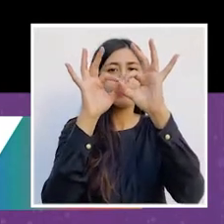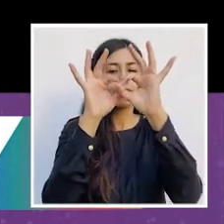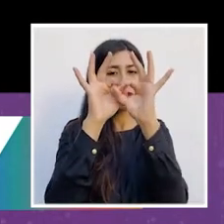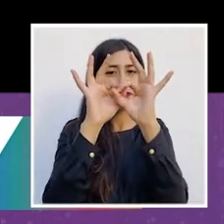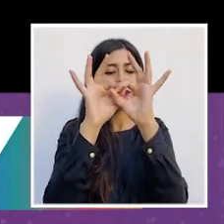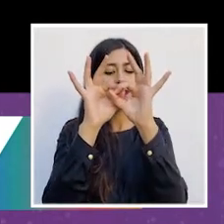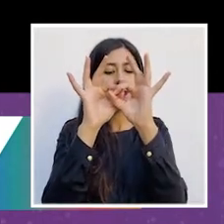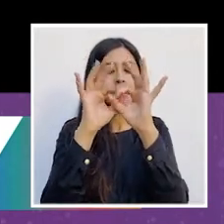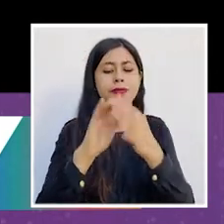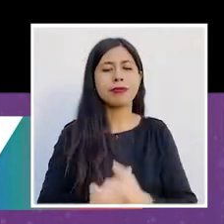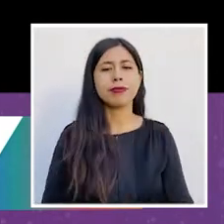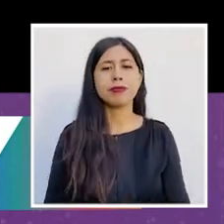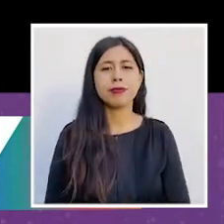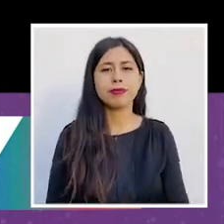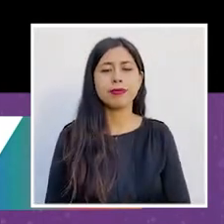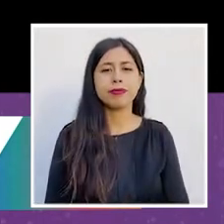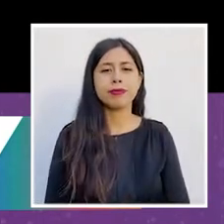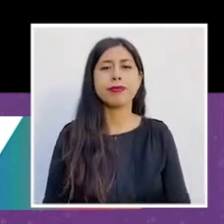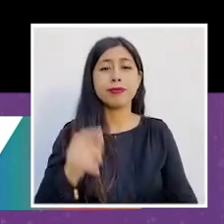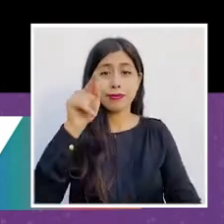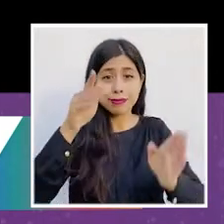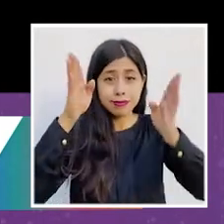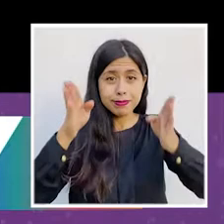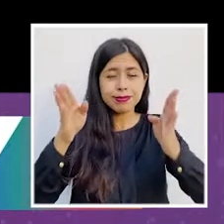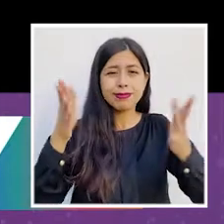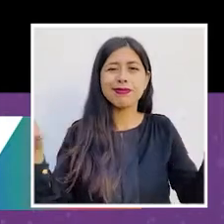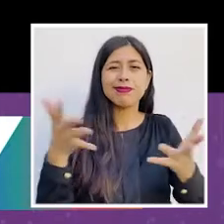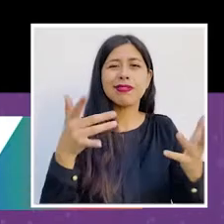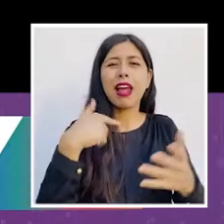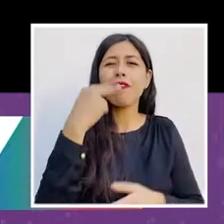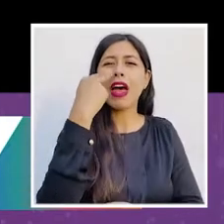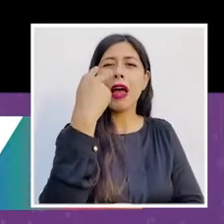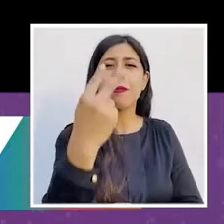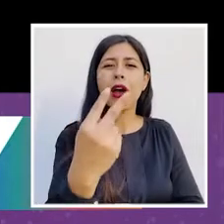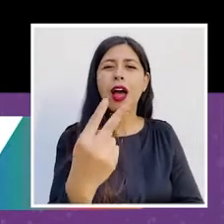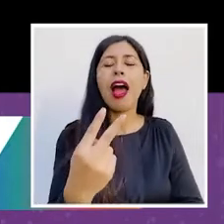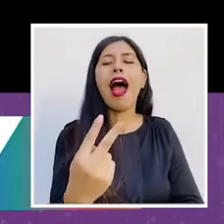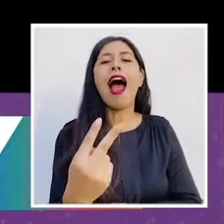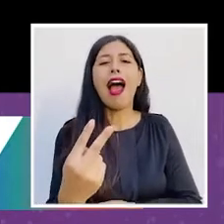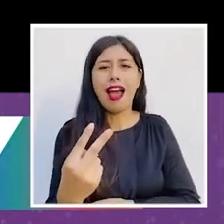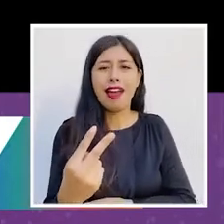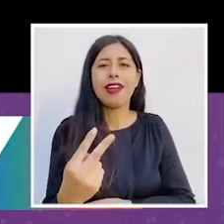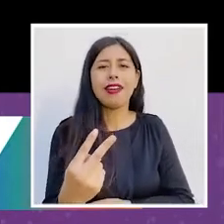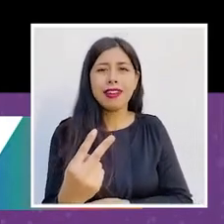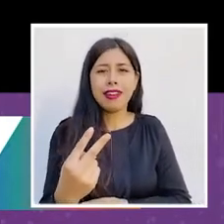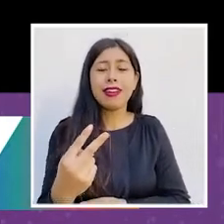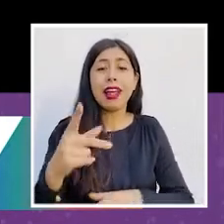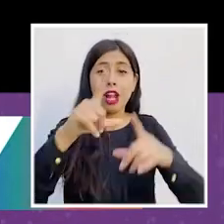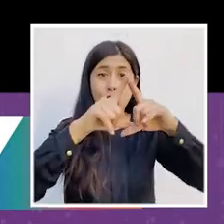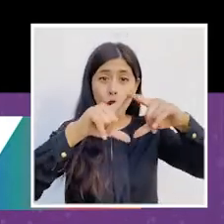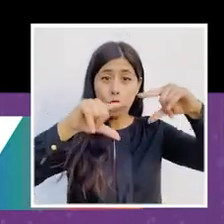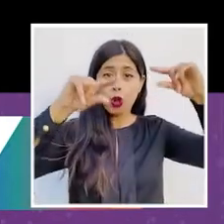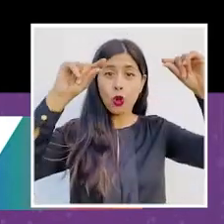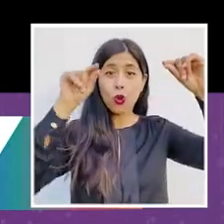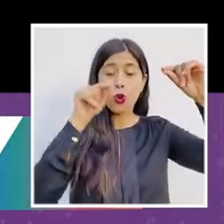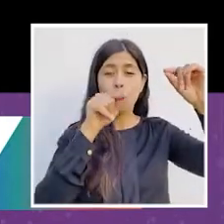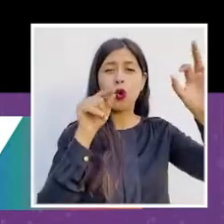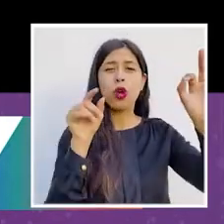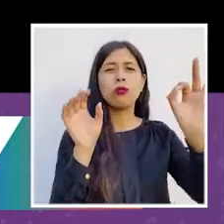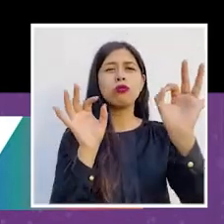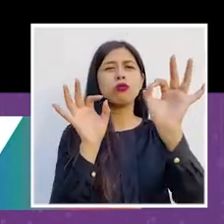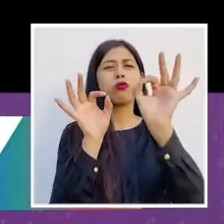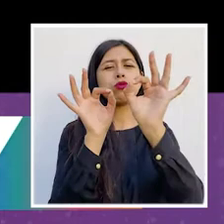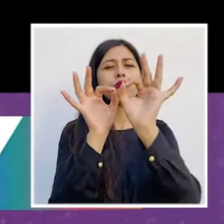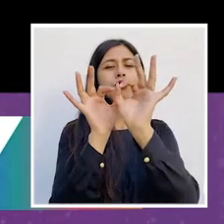Y durante esta fase lo que vemos es que la luna